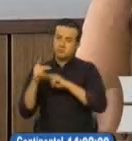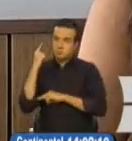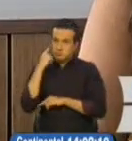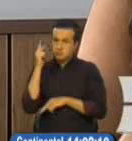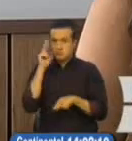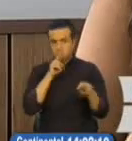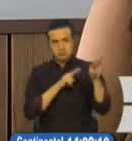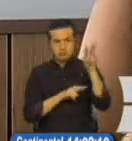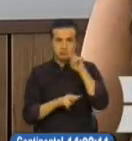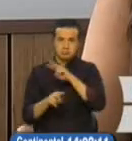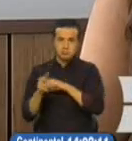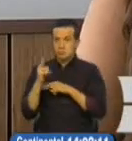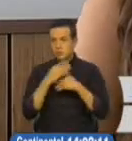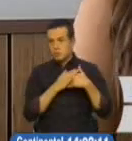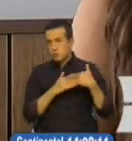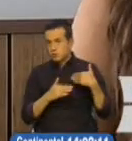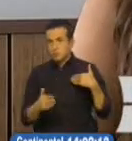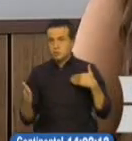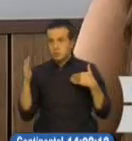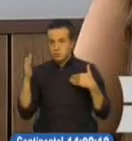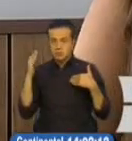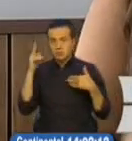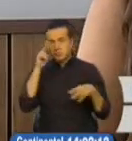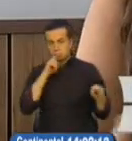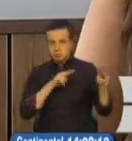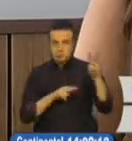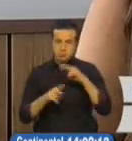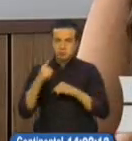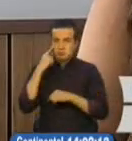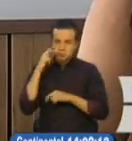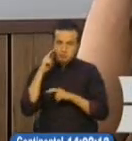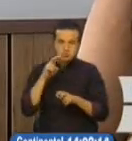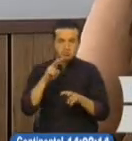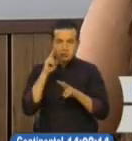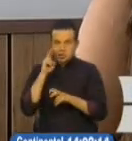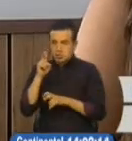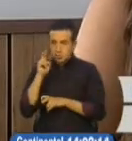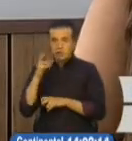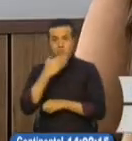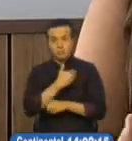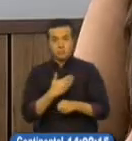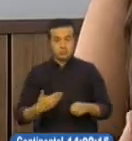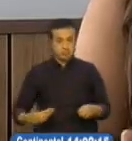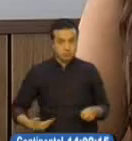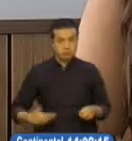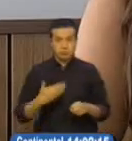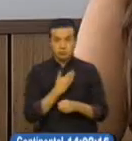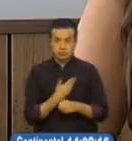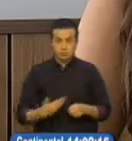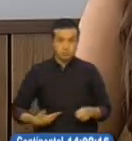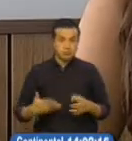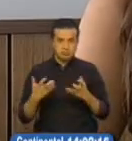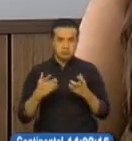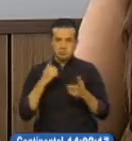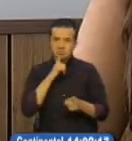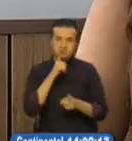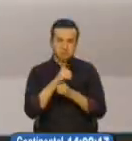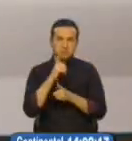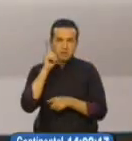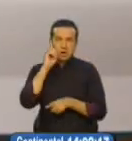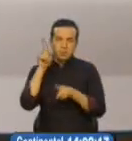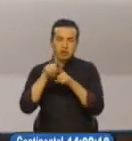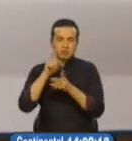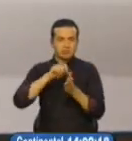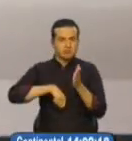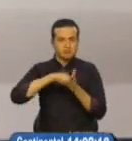y había estado todo este tiempo en análisis, recabando información, y el presidente quiso otorgar este indulto.